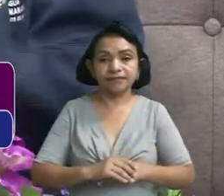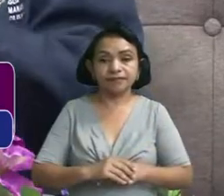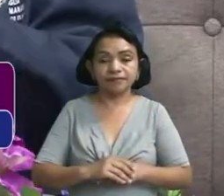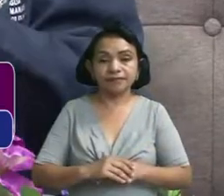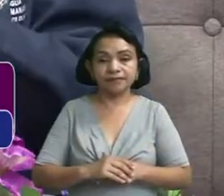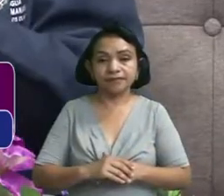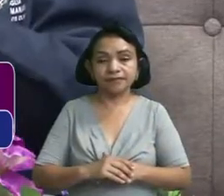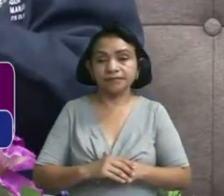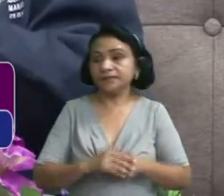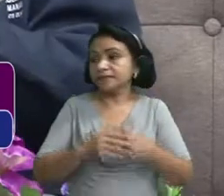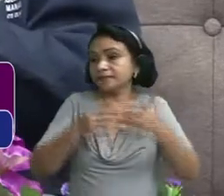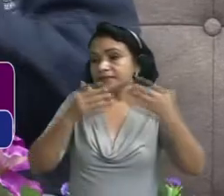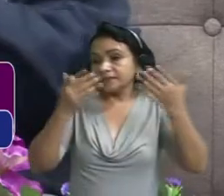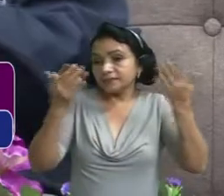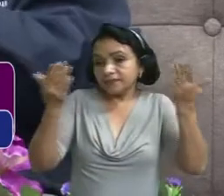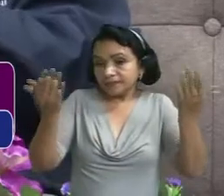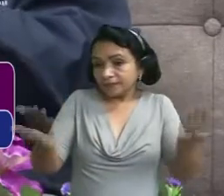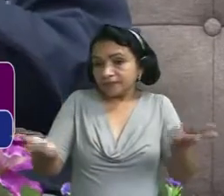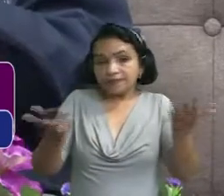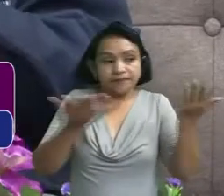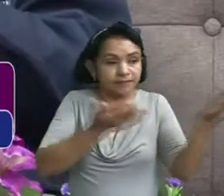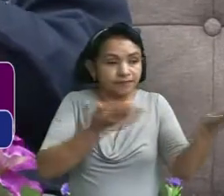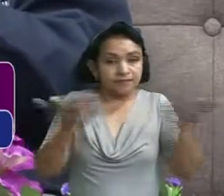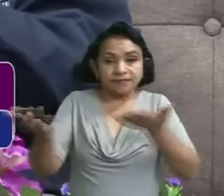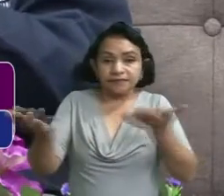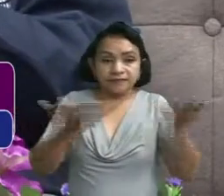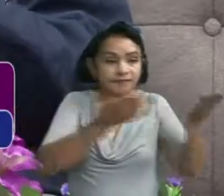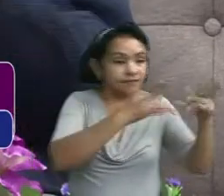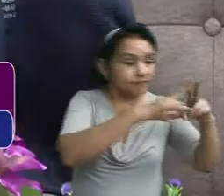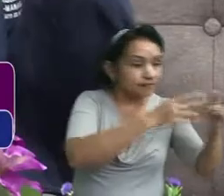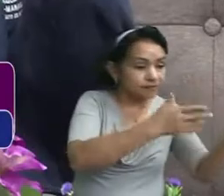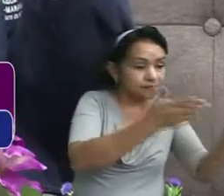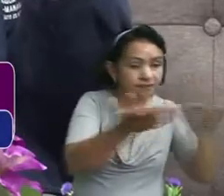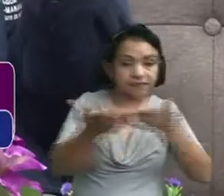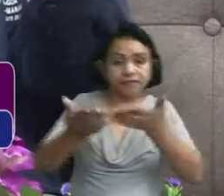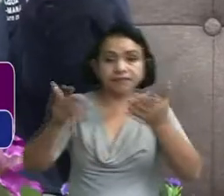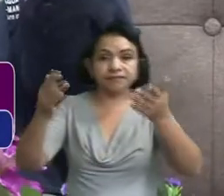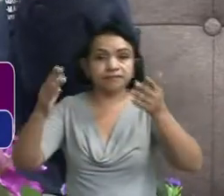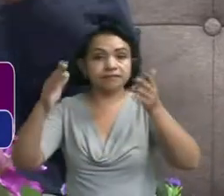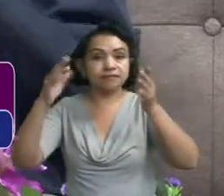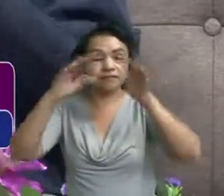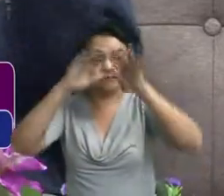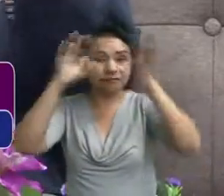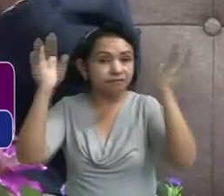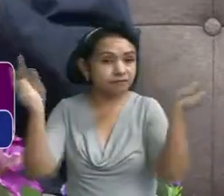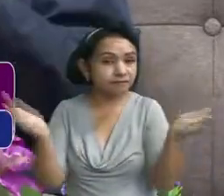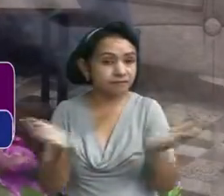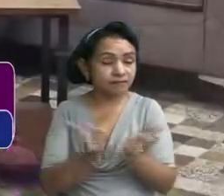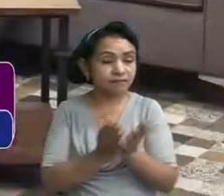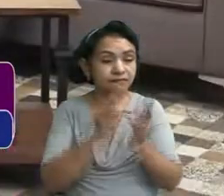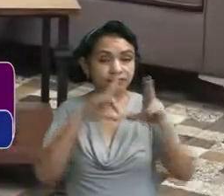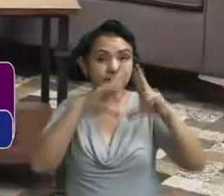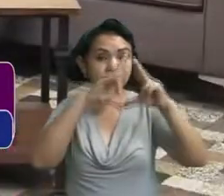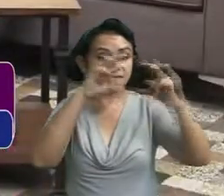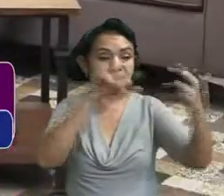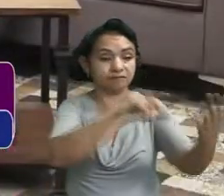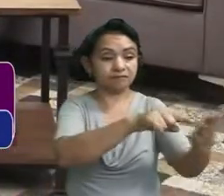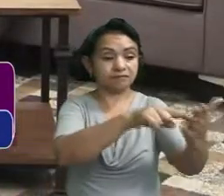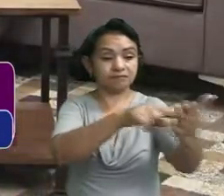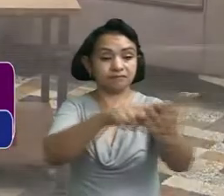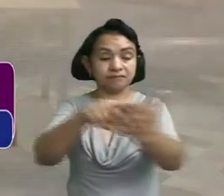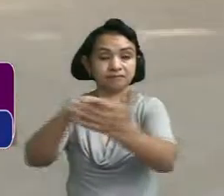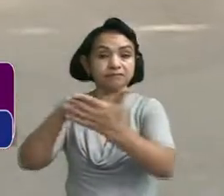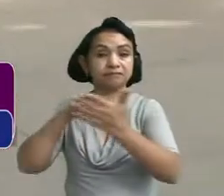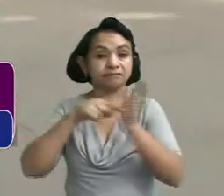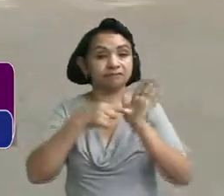Entonces, se viene dando toda una construcción. Nicaragua comenzó a ser ejemplo en el mundo. Primero de ese modelo de consenso, de ese